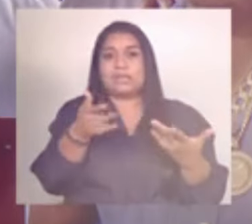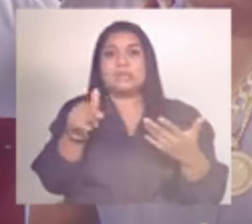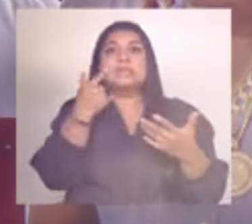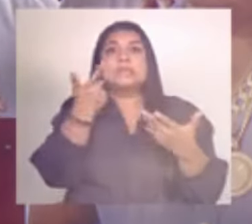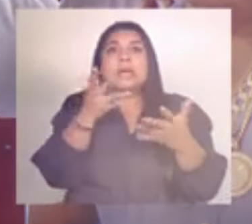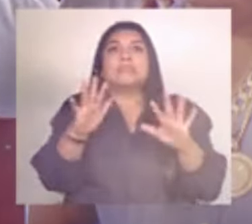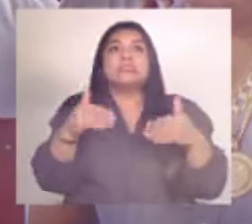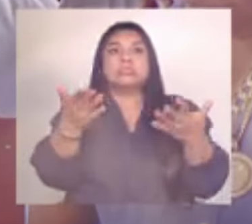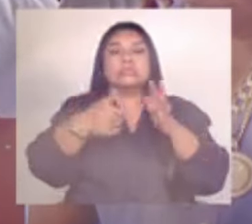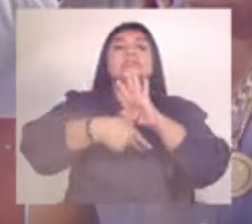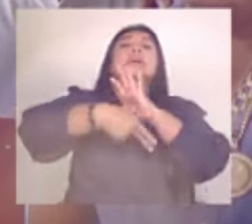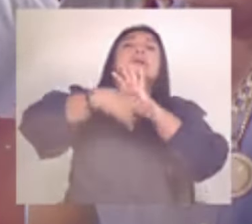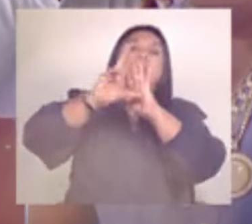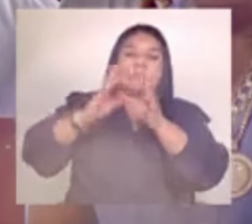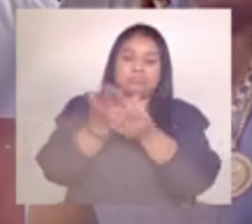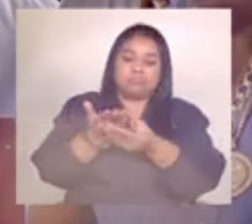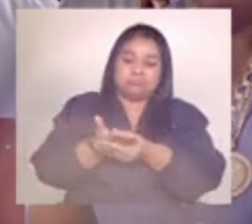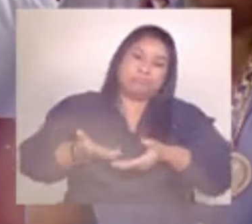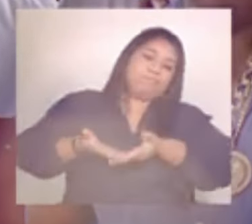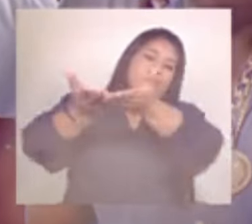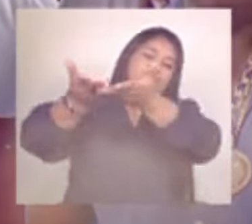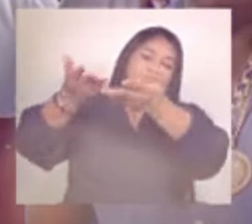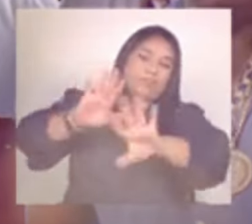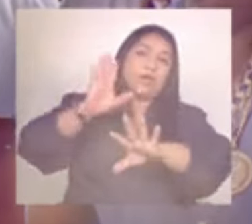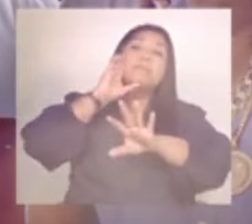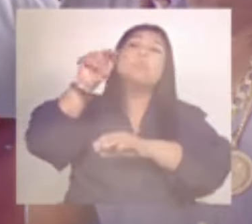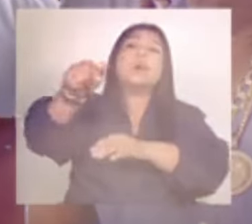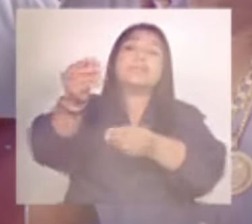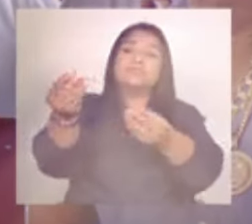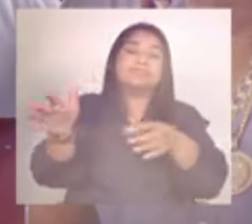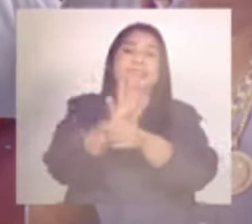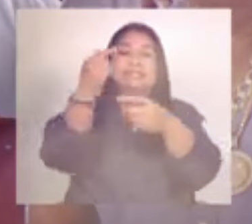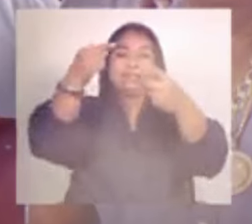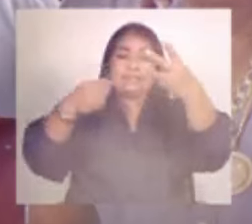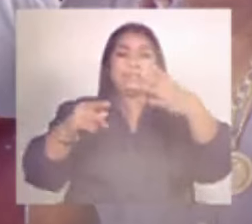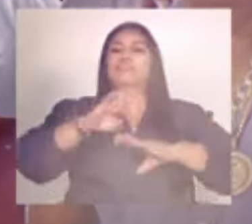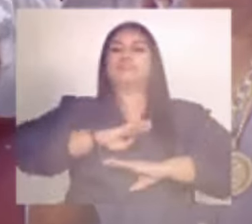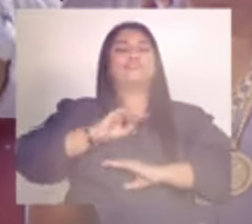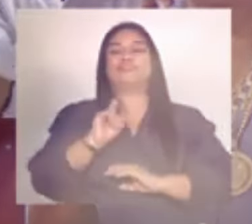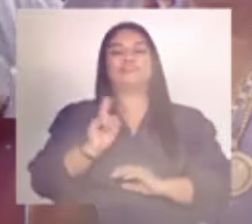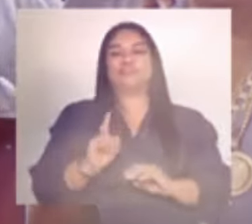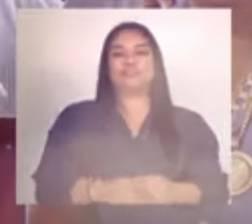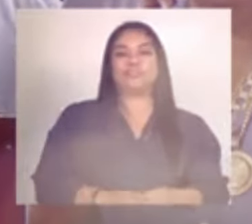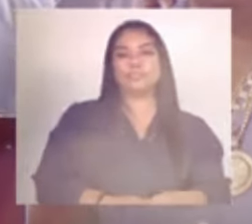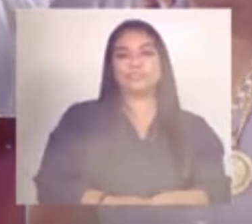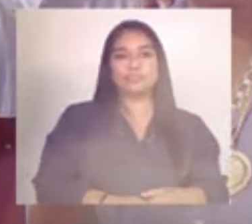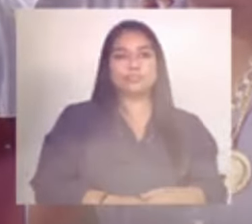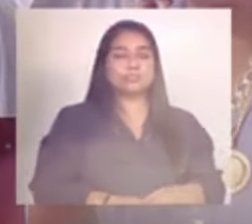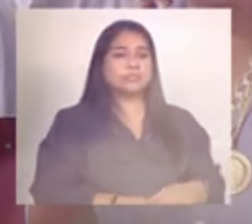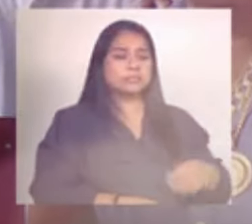tenido que volver a enviar las ternas de regreso porque no las cumplían. Muy bien, continuamos con...